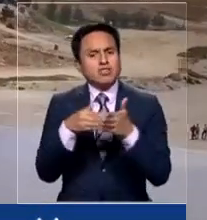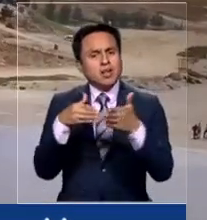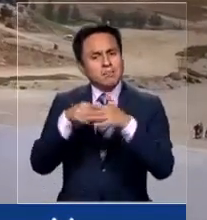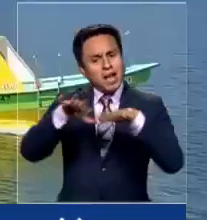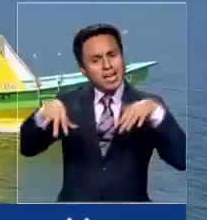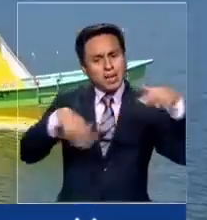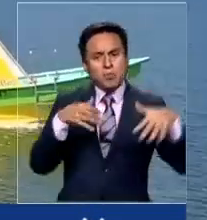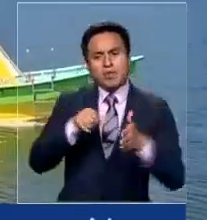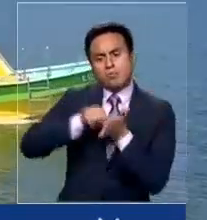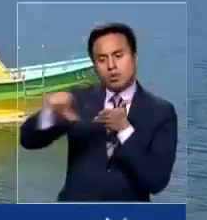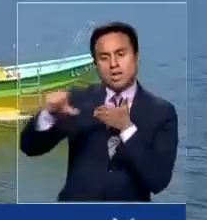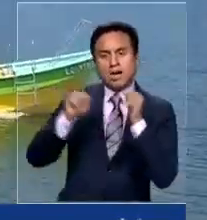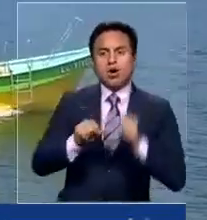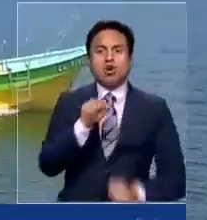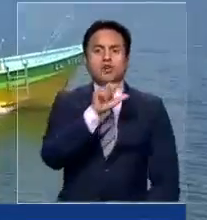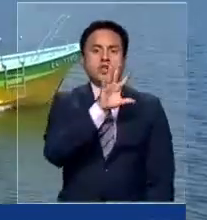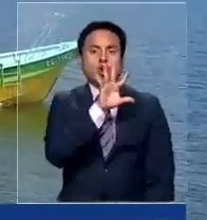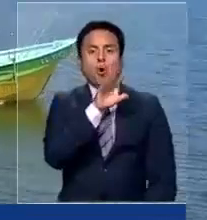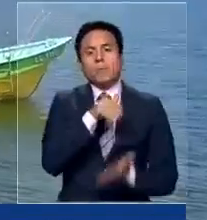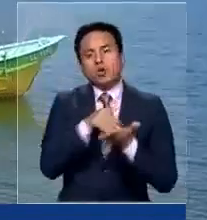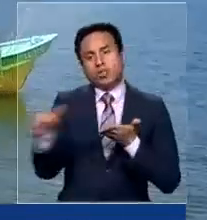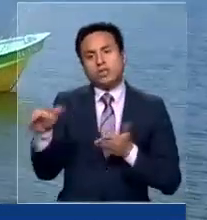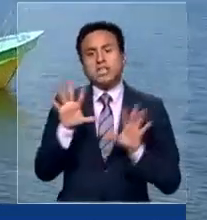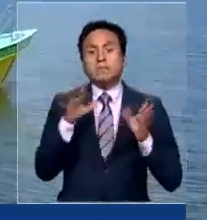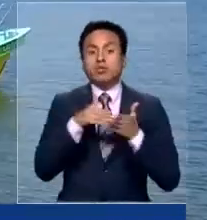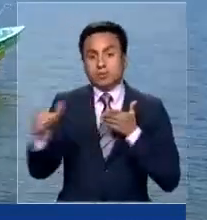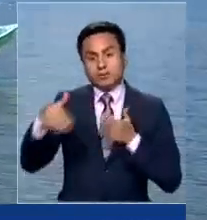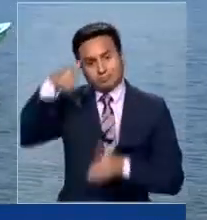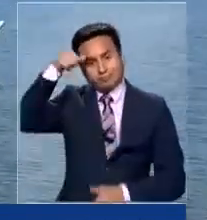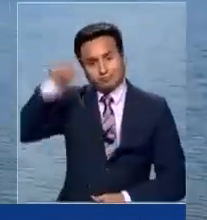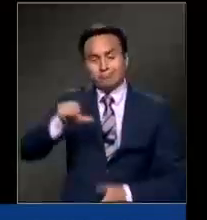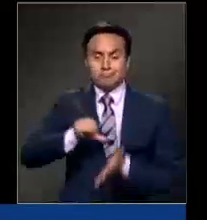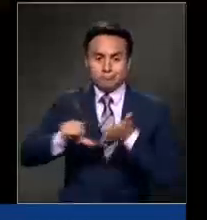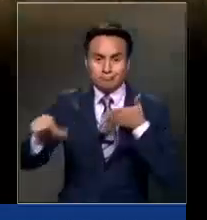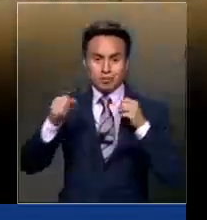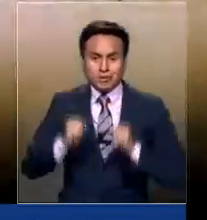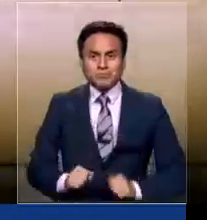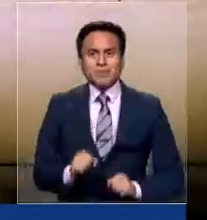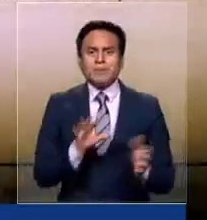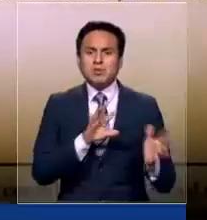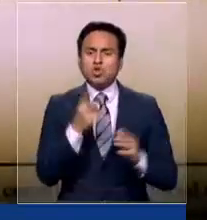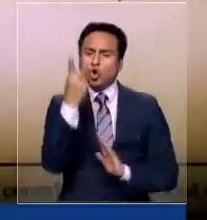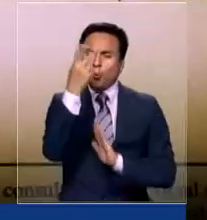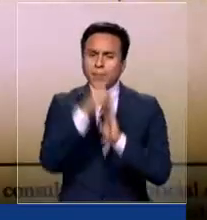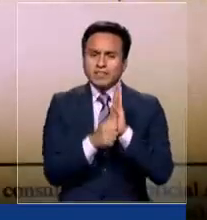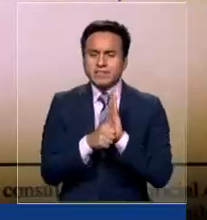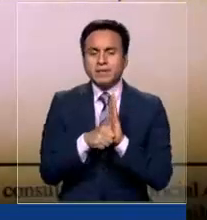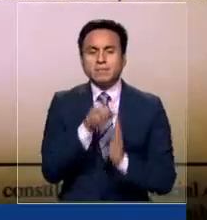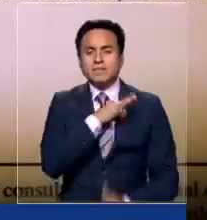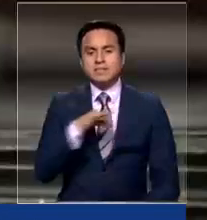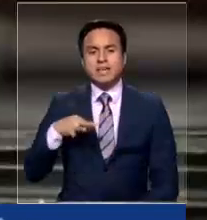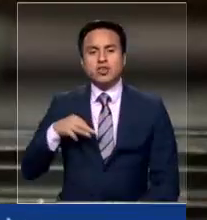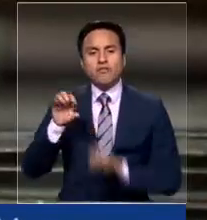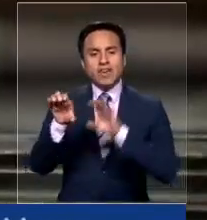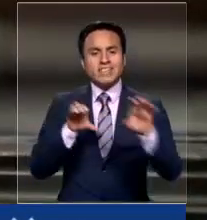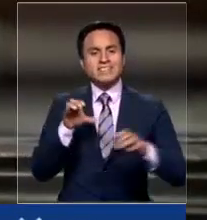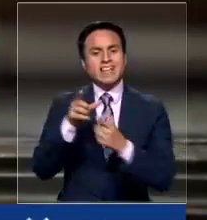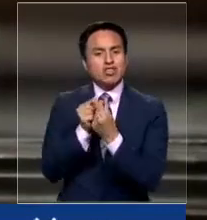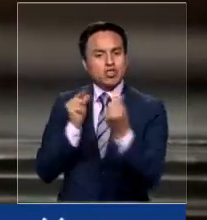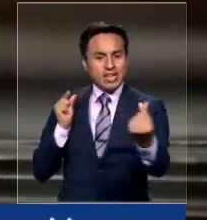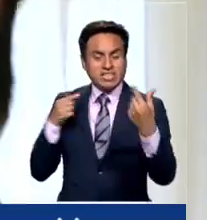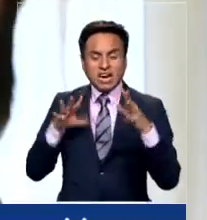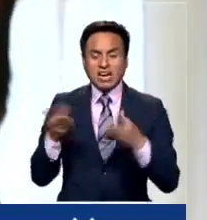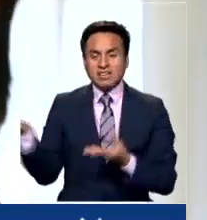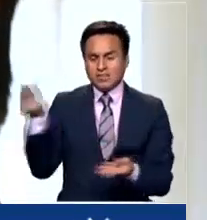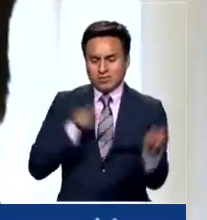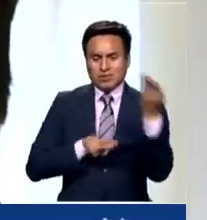con montos que van entre los 5 y 10 millones de pesos en tan solo dos meses el ministerio de bienes nacionales ha